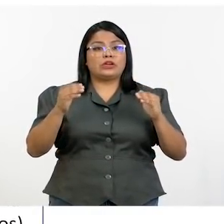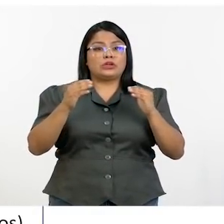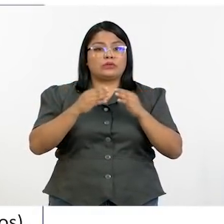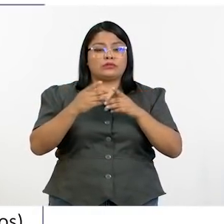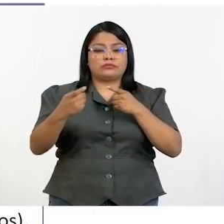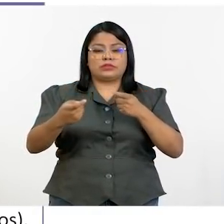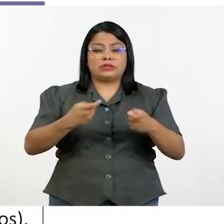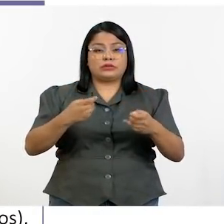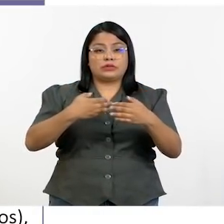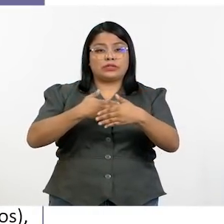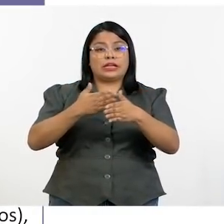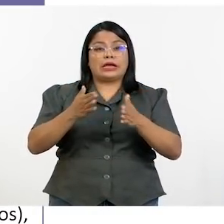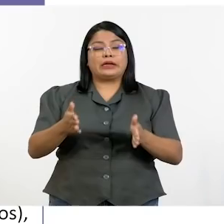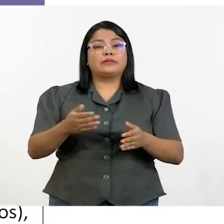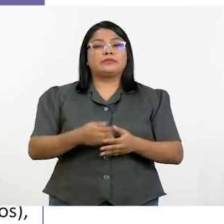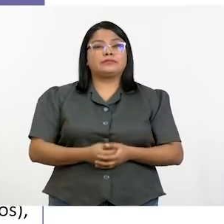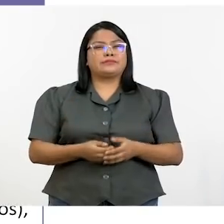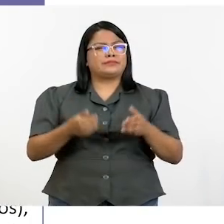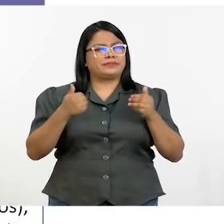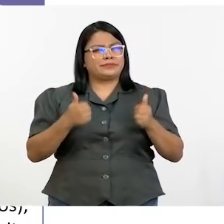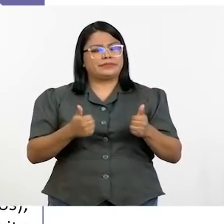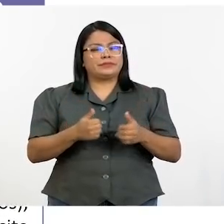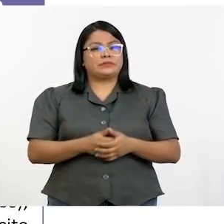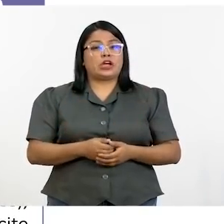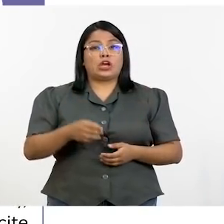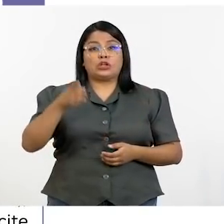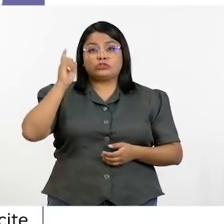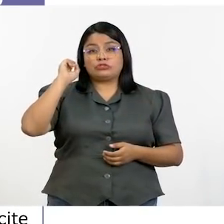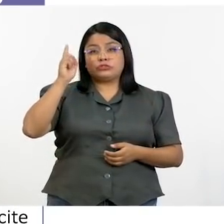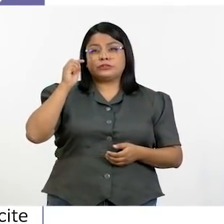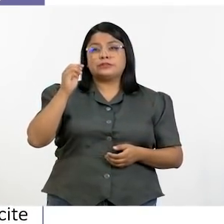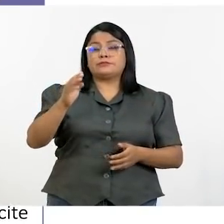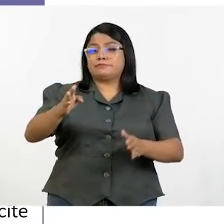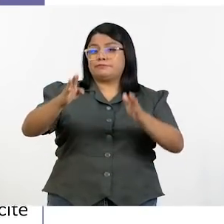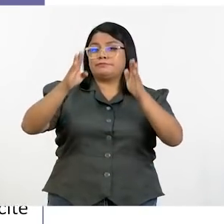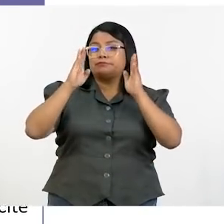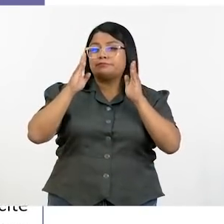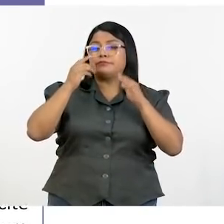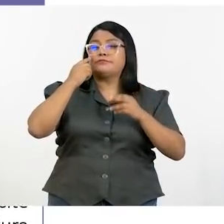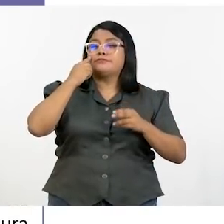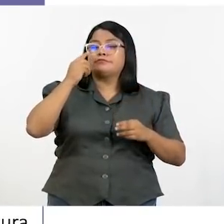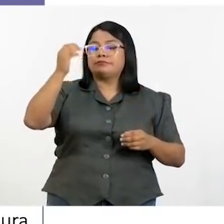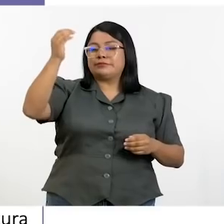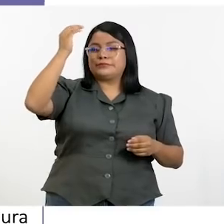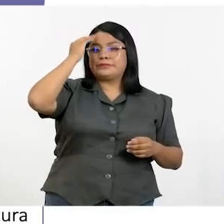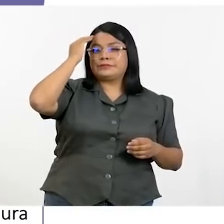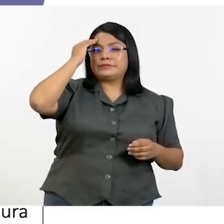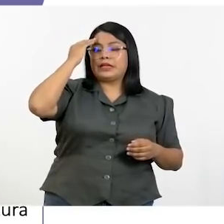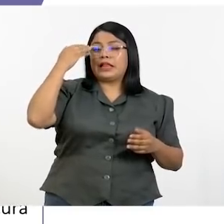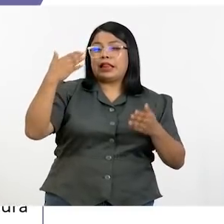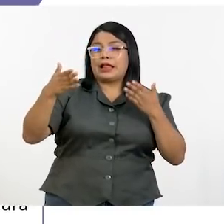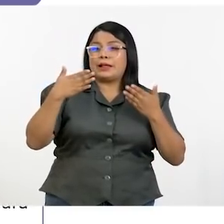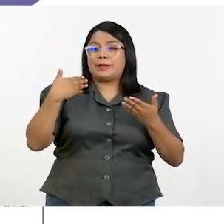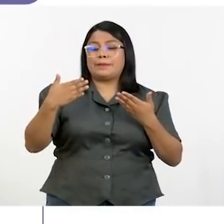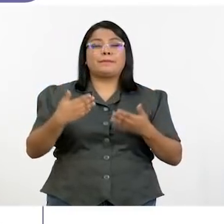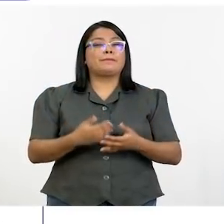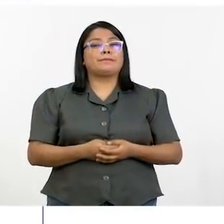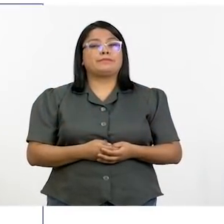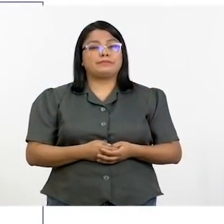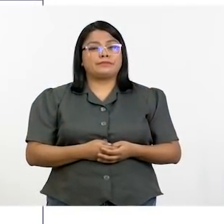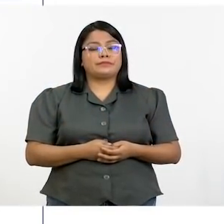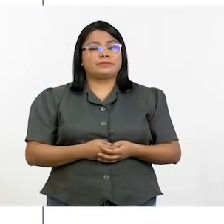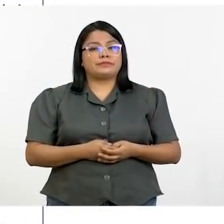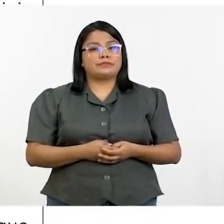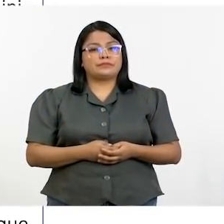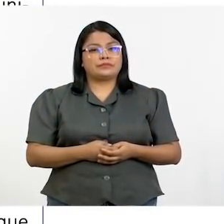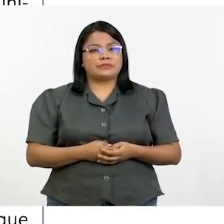contenidos y para la gestión de aula. Muy bien, Esmeralda. Docentes, presten atención, hay que tomar en cuenta estas orientaciones, pero es